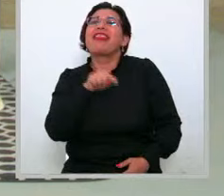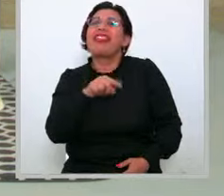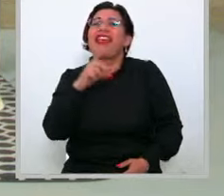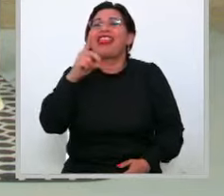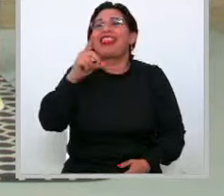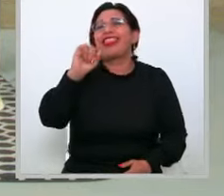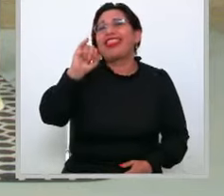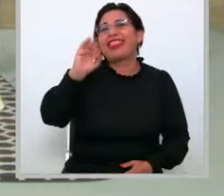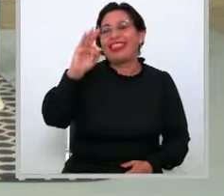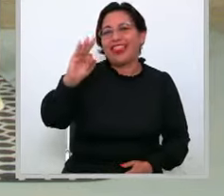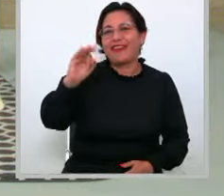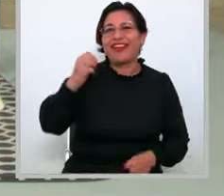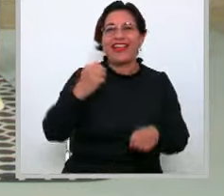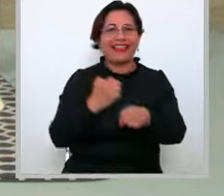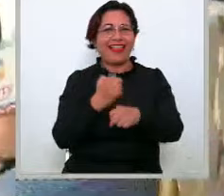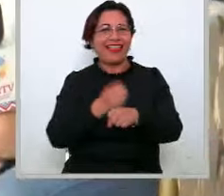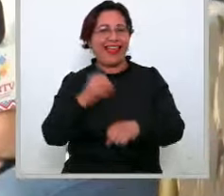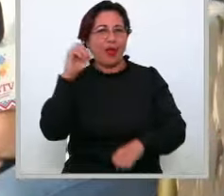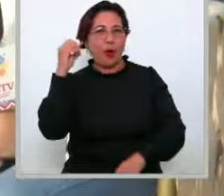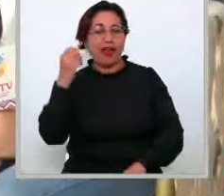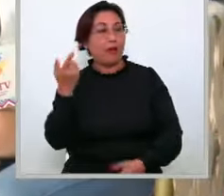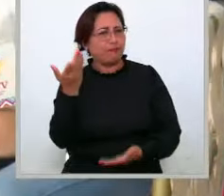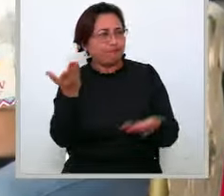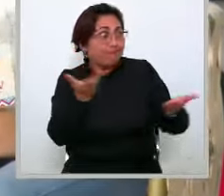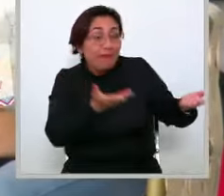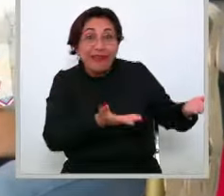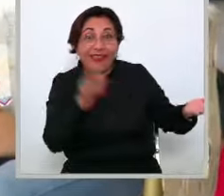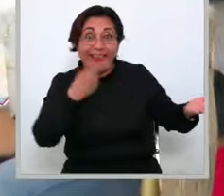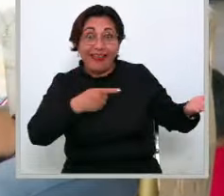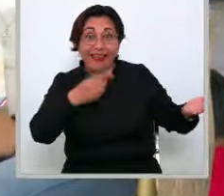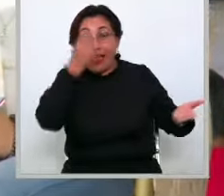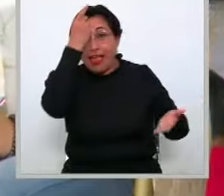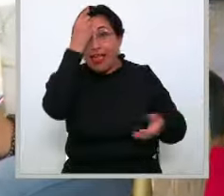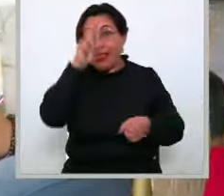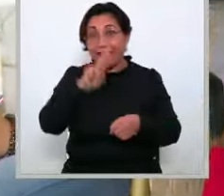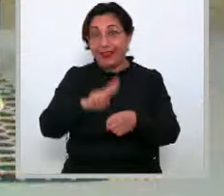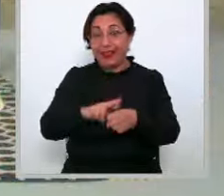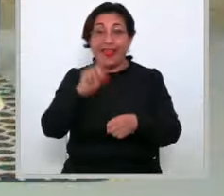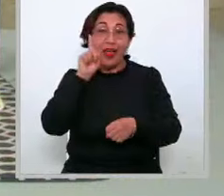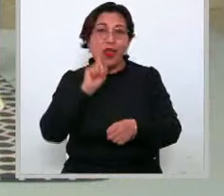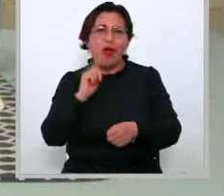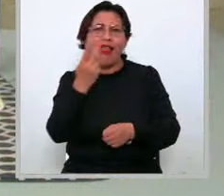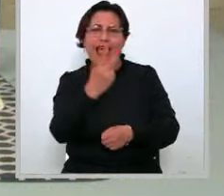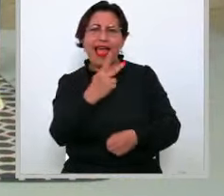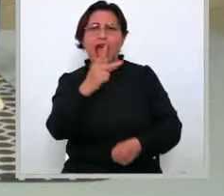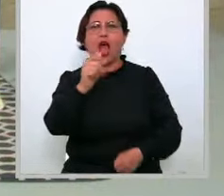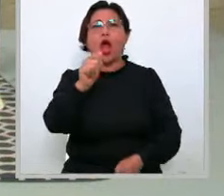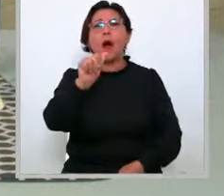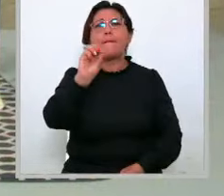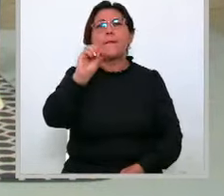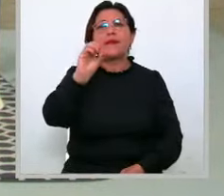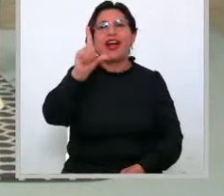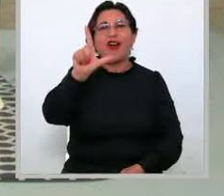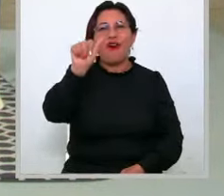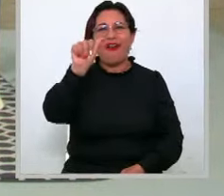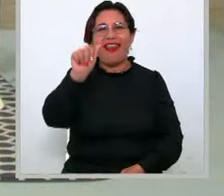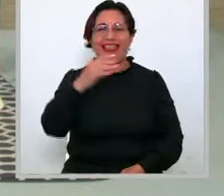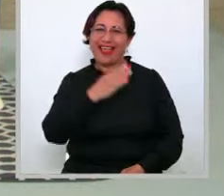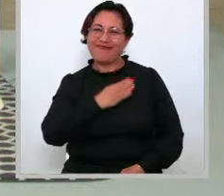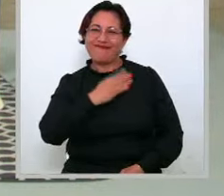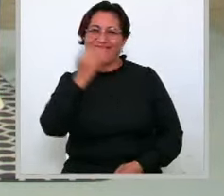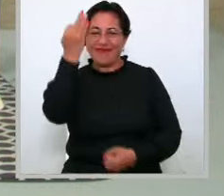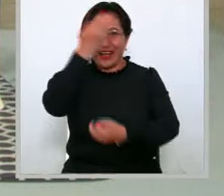ello tenemos ya aquí la presencia de la directora de regiones, ella es la directora Paola. ¿Cómo está, Paola? Hola, buenas tardes, muy